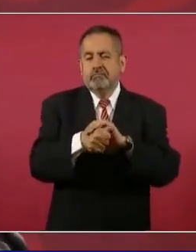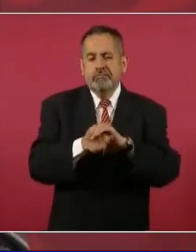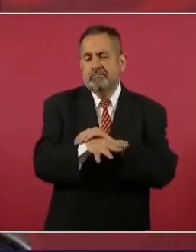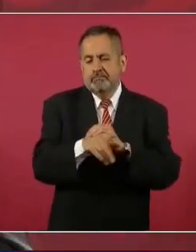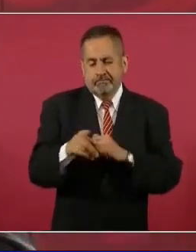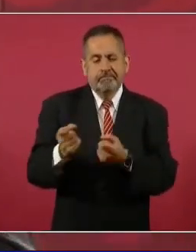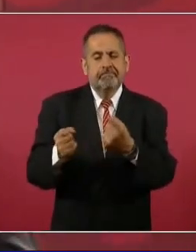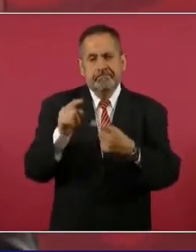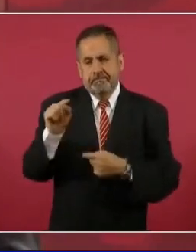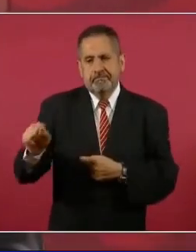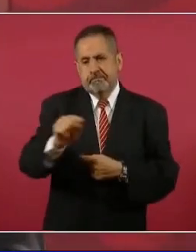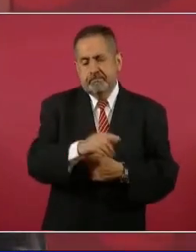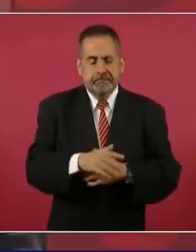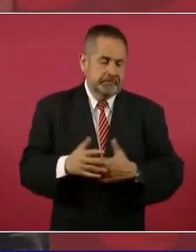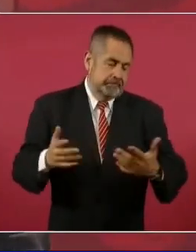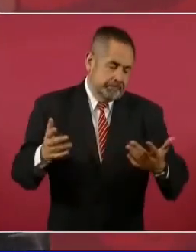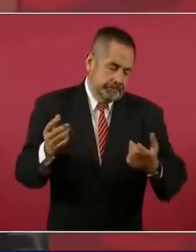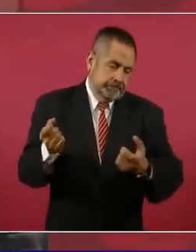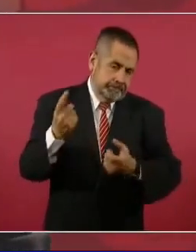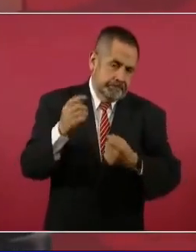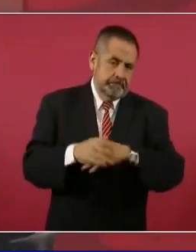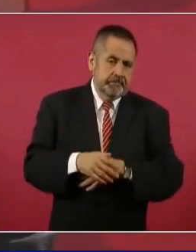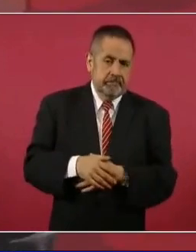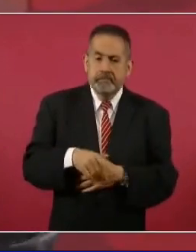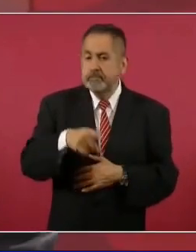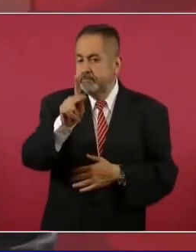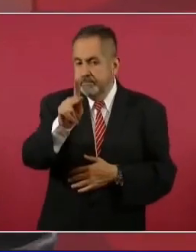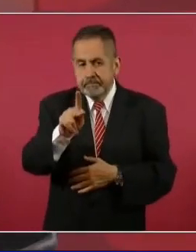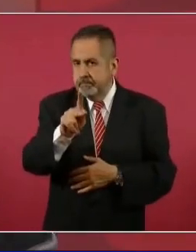con esa idea falsa